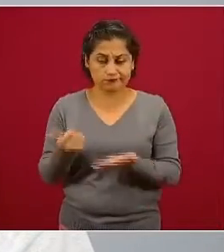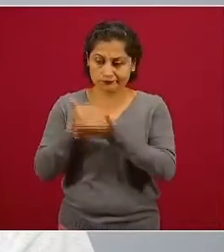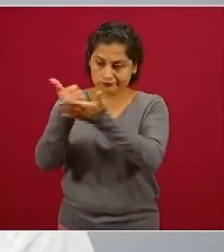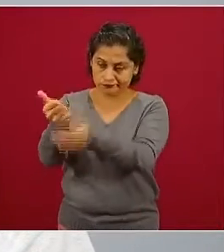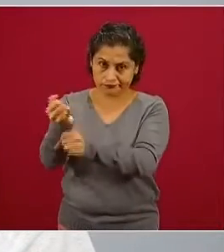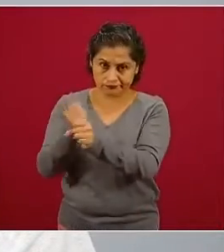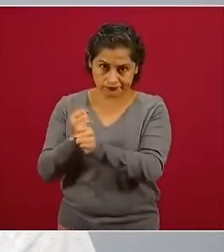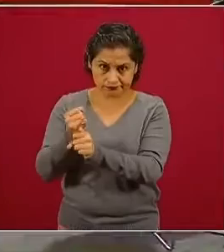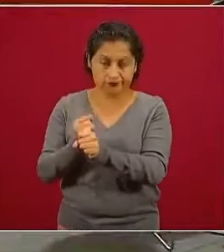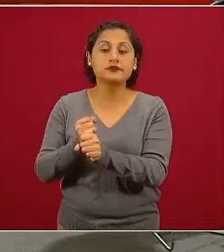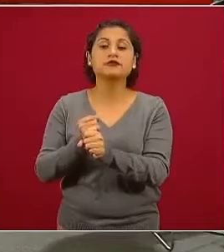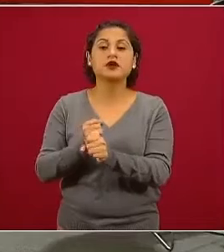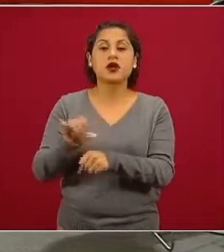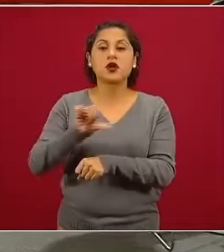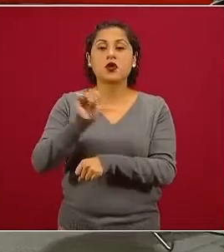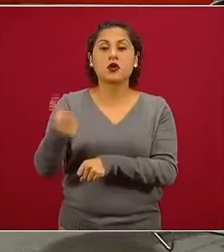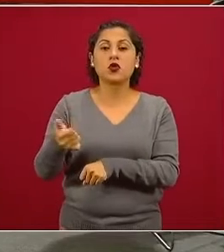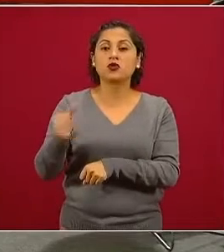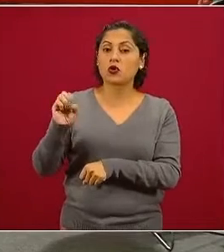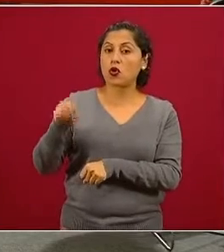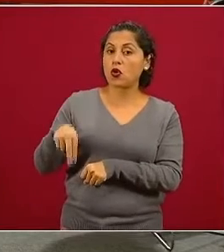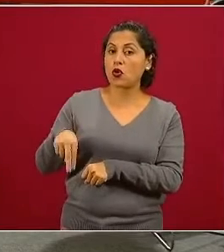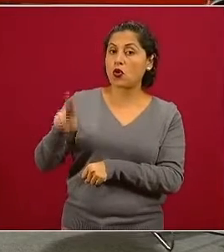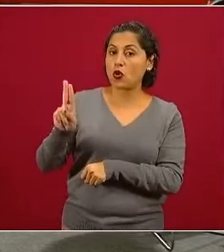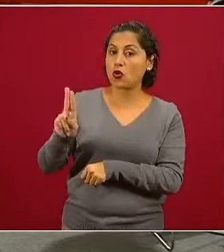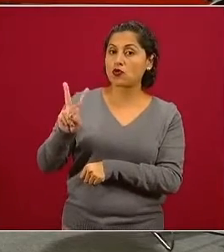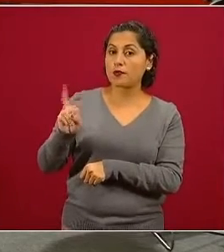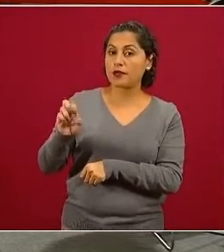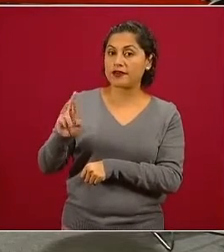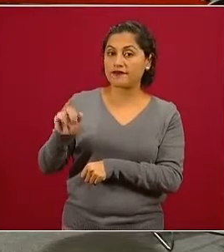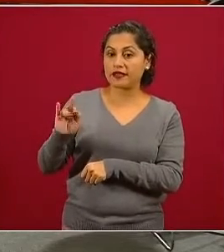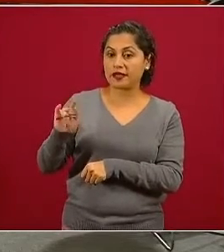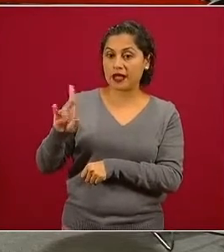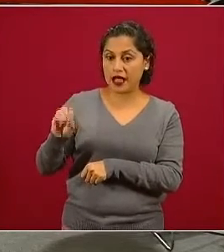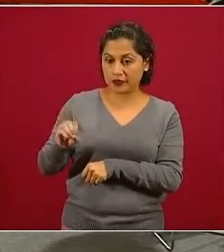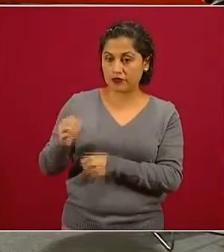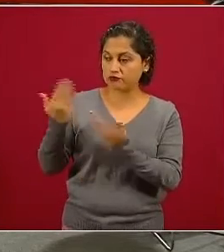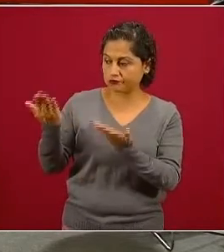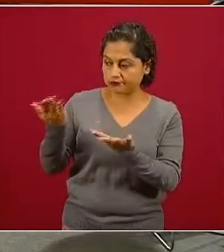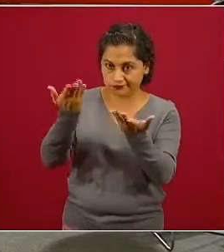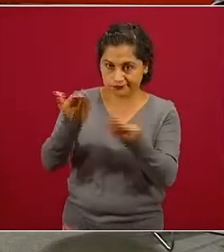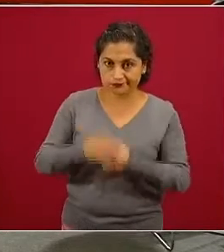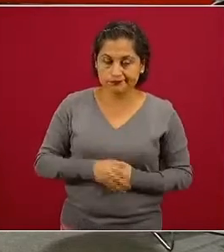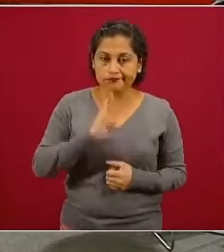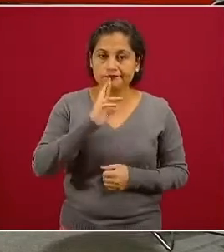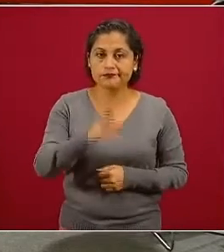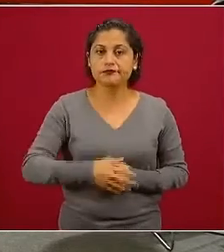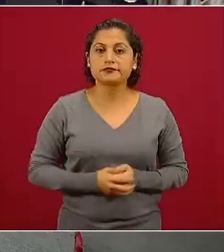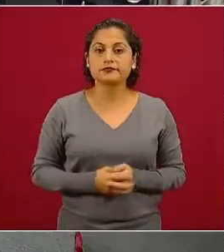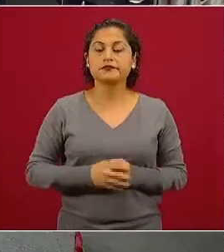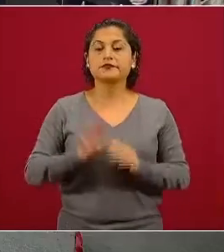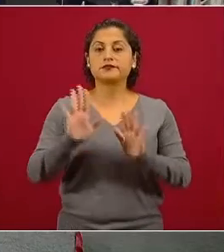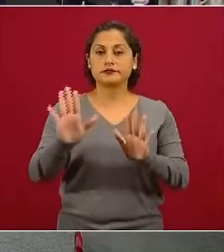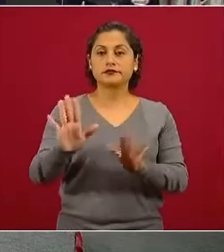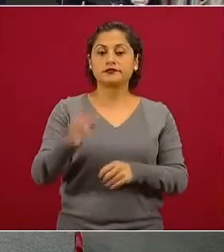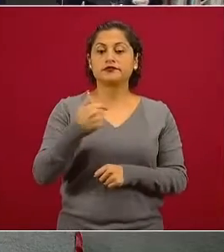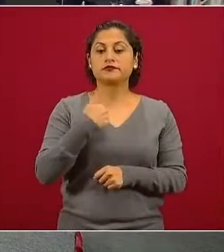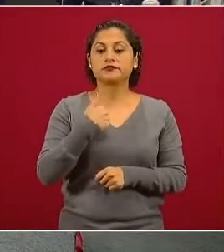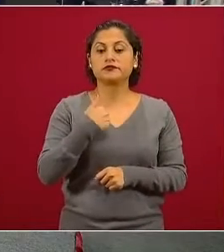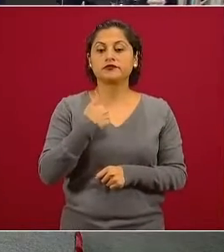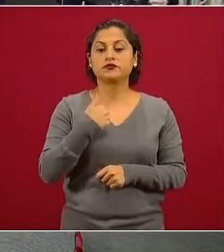Instagram. Entonces, yo creo que para los colegas que son reporteros o que están